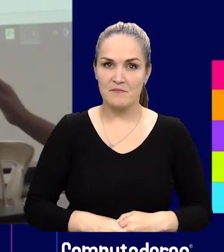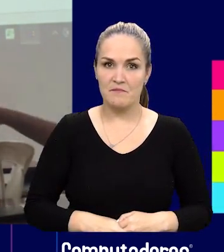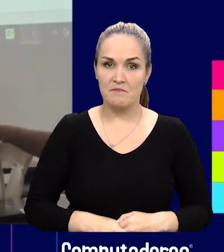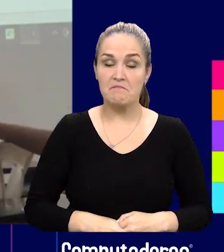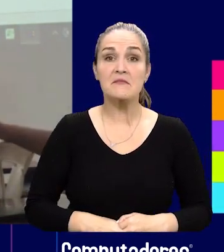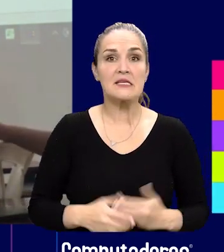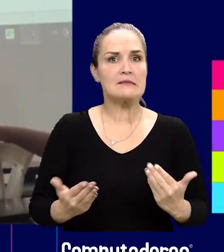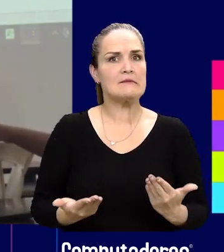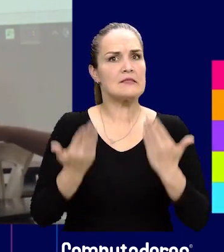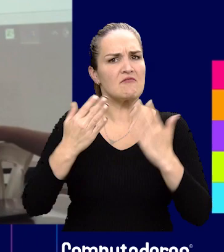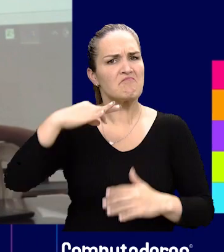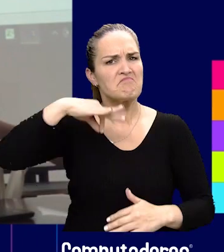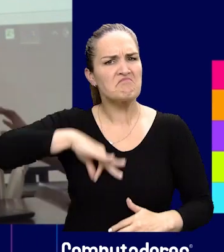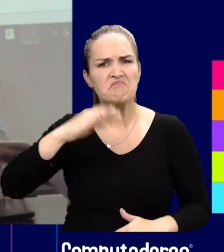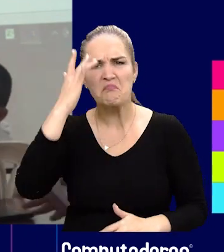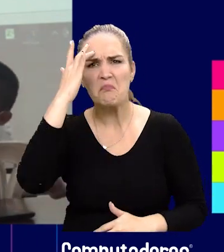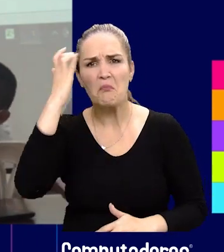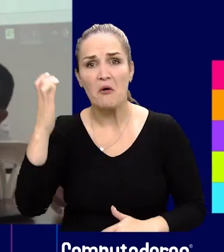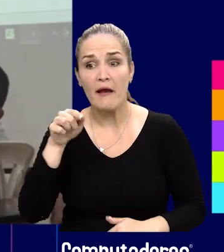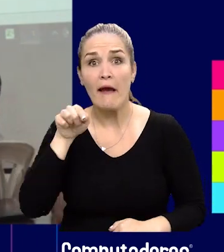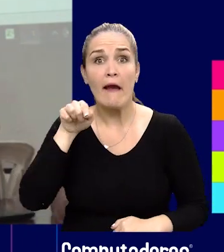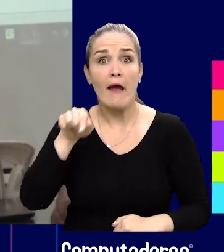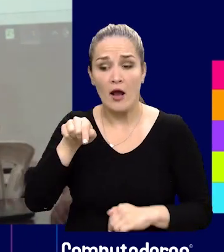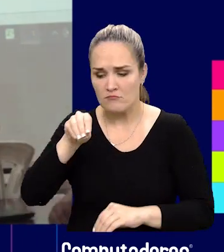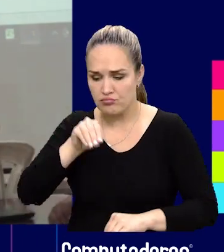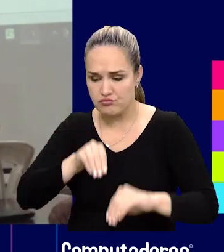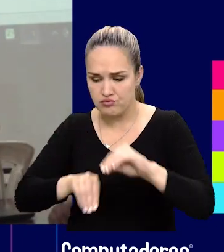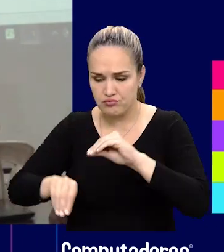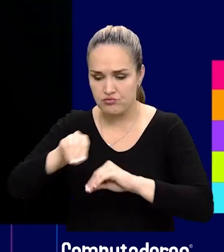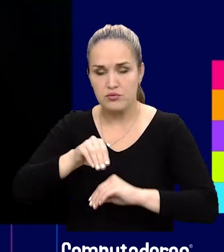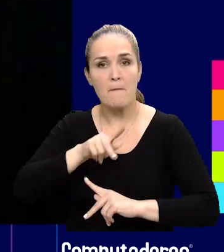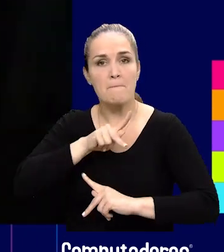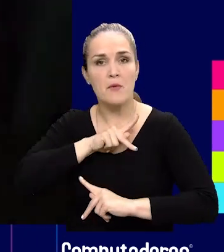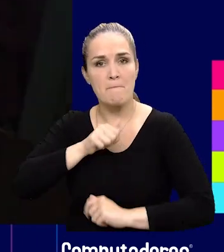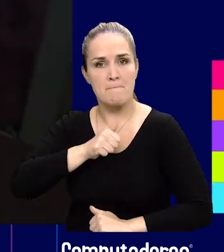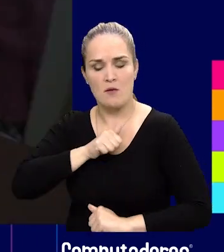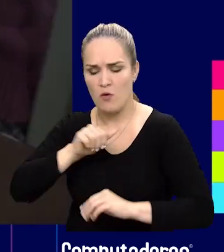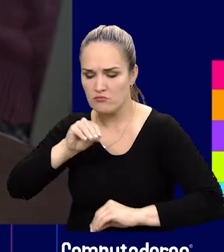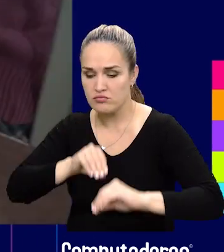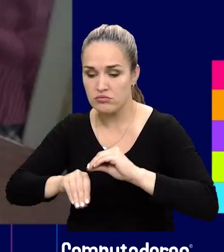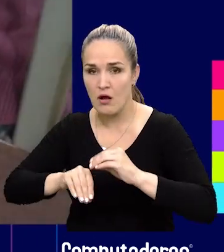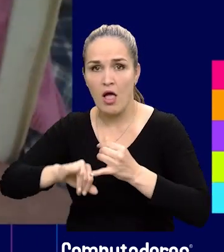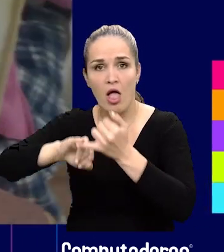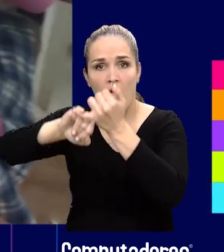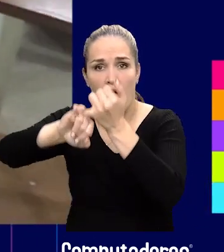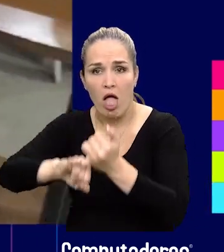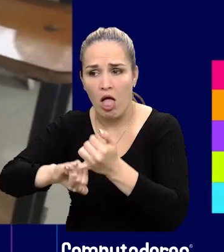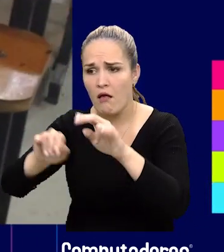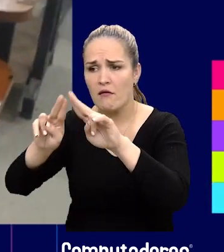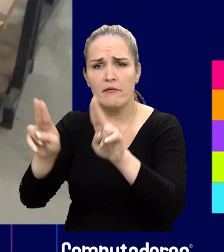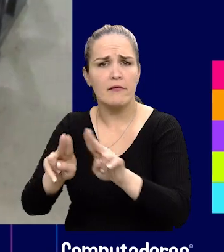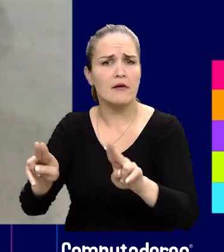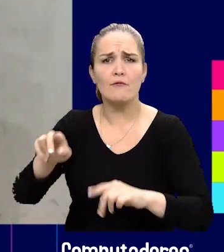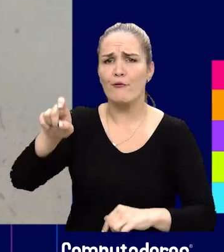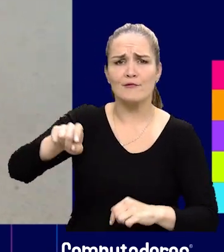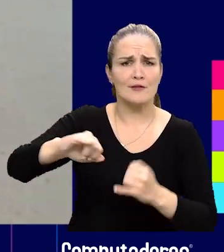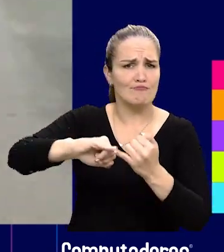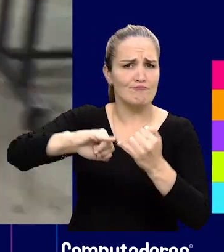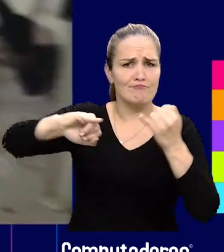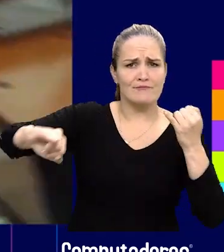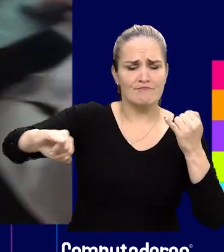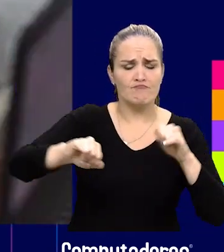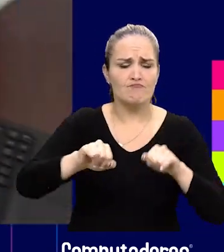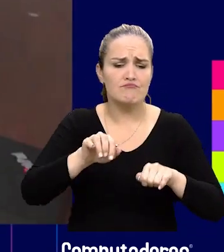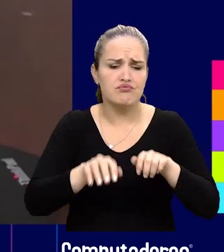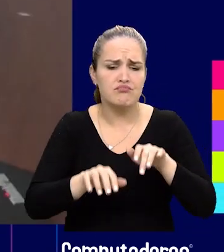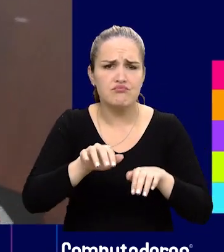Otro beneficio para resaltar es que la plataforma, como es creada a manera personal, no requiere el uso de internet.